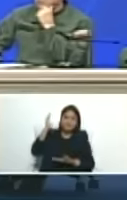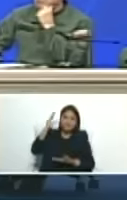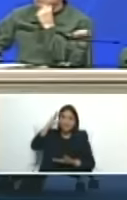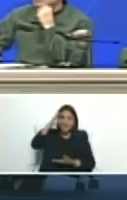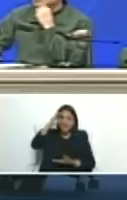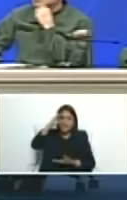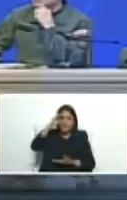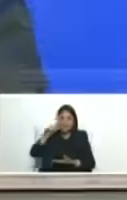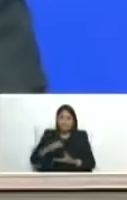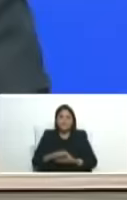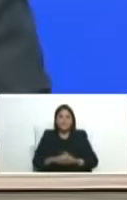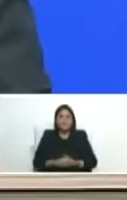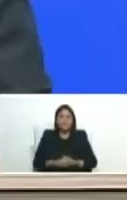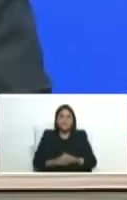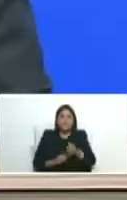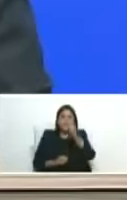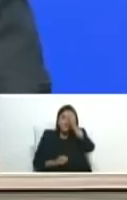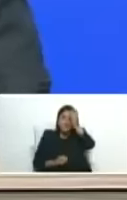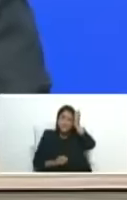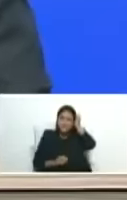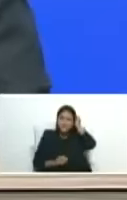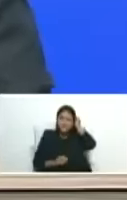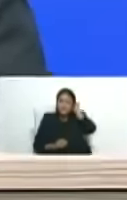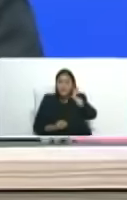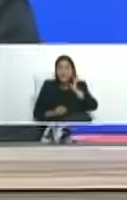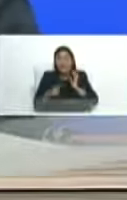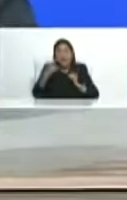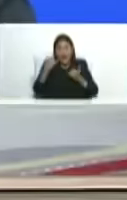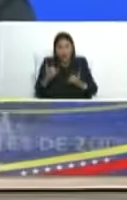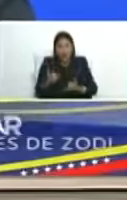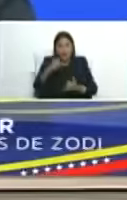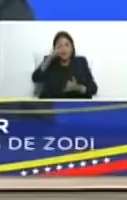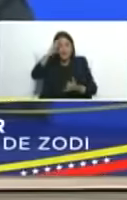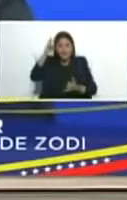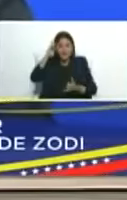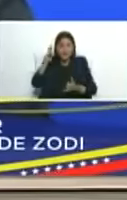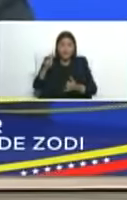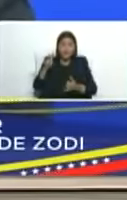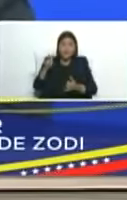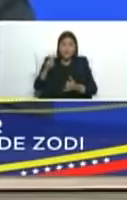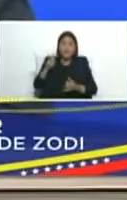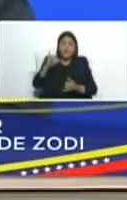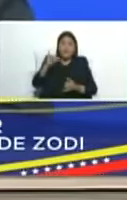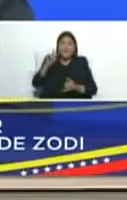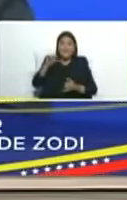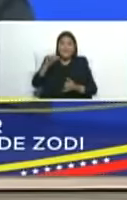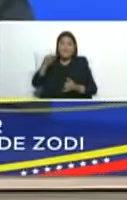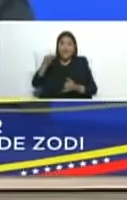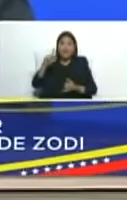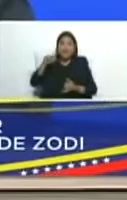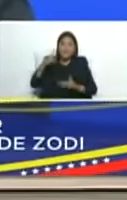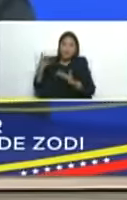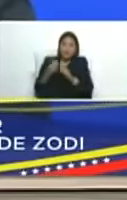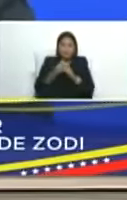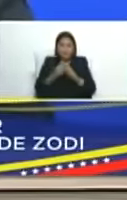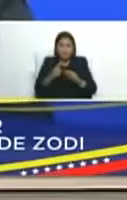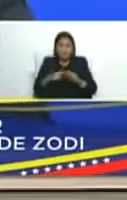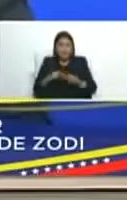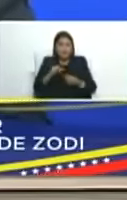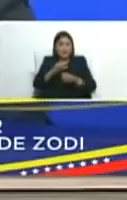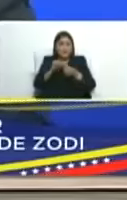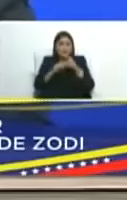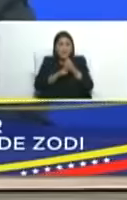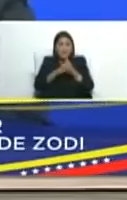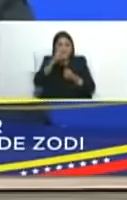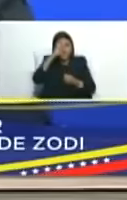nuestro canciller Iván Gil también allí nuestro vicecanciller